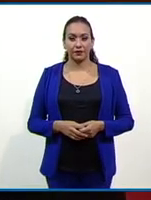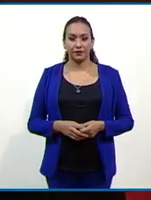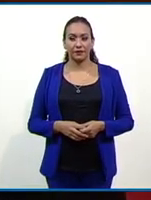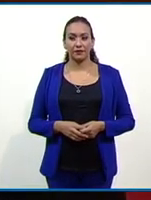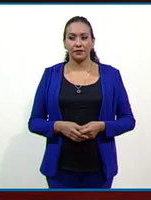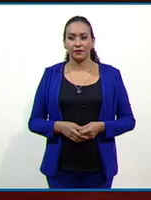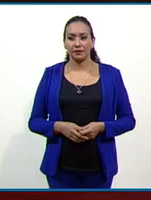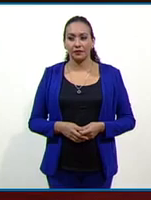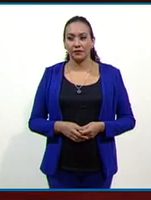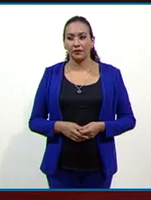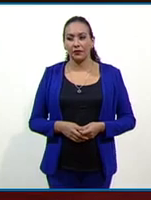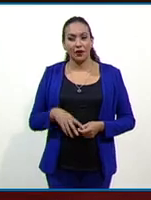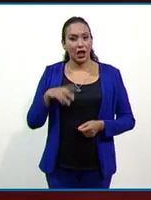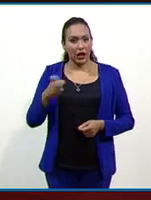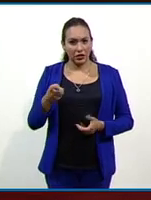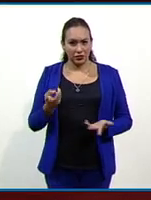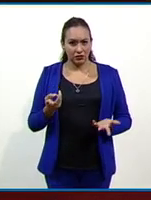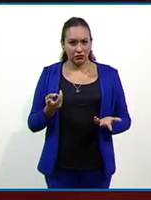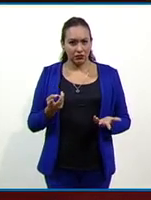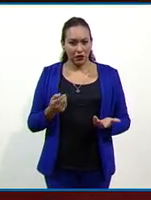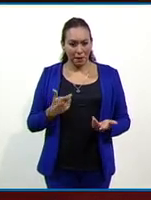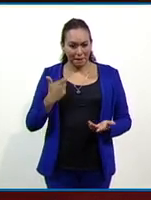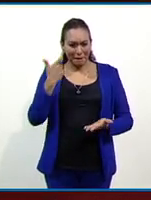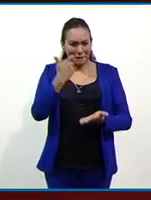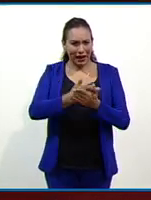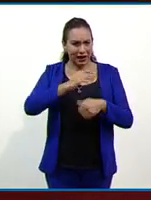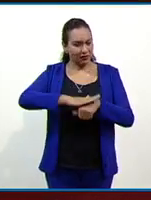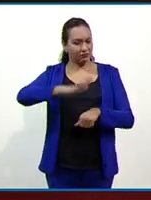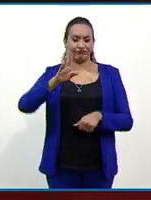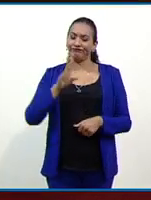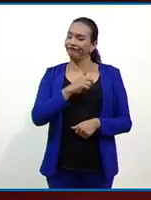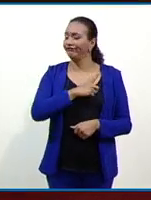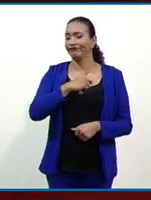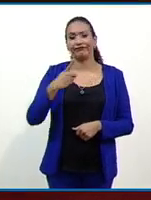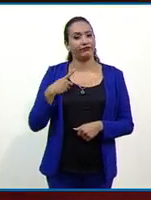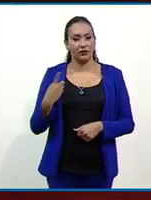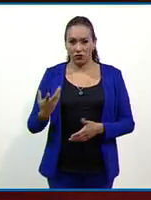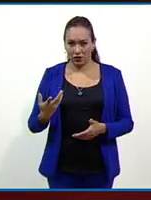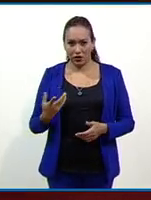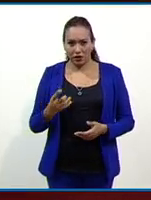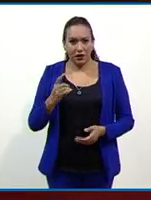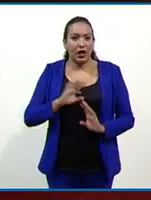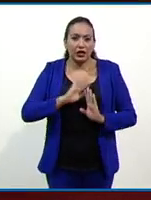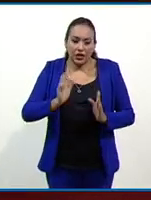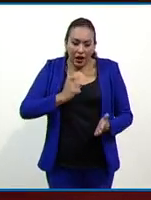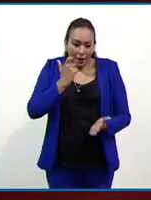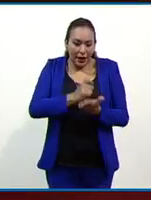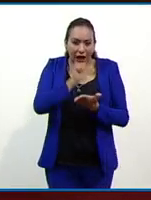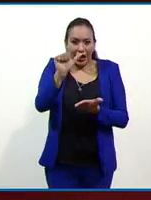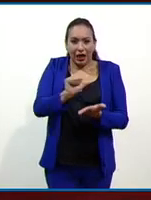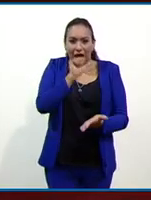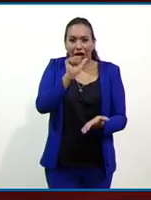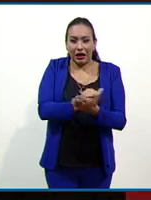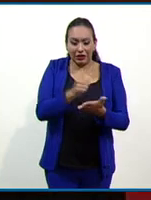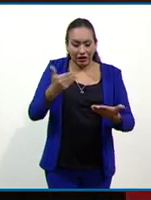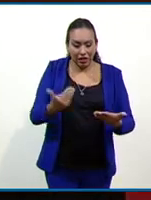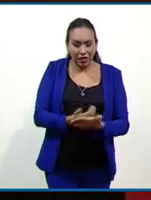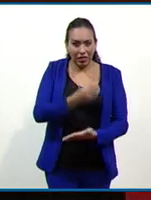Tales actuaciones no deberían suponer un costo adicional al de la expedición del acta del registro civil